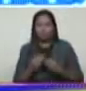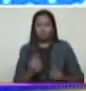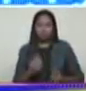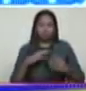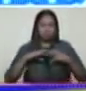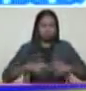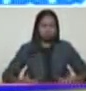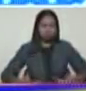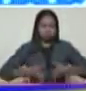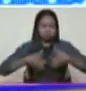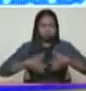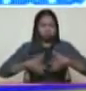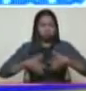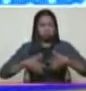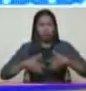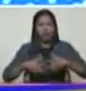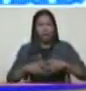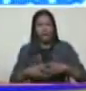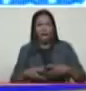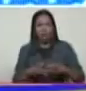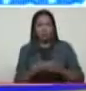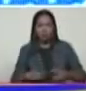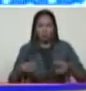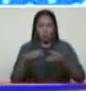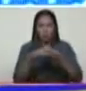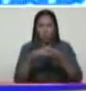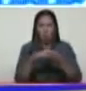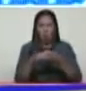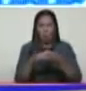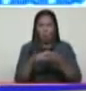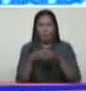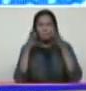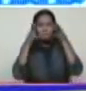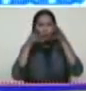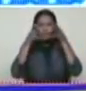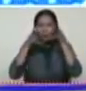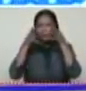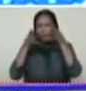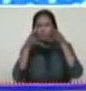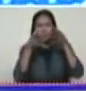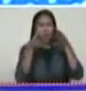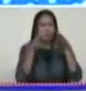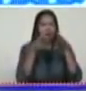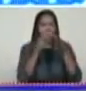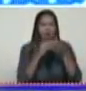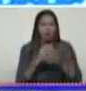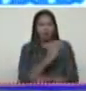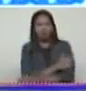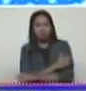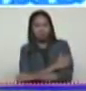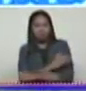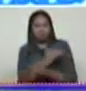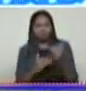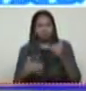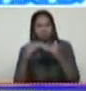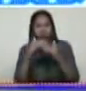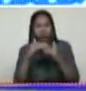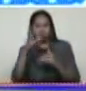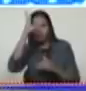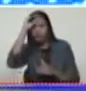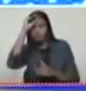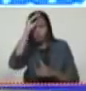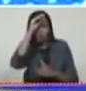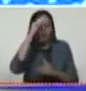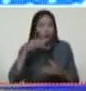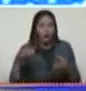impotencia, de la pandilla de asesores extremistas que rodean a Donald Trump. Es una